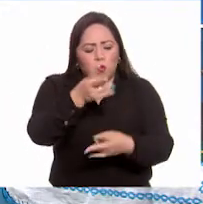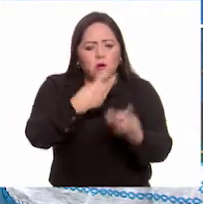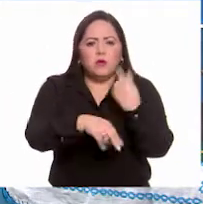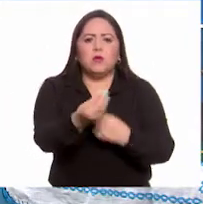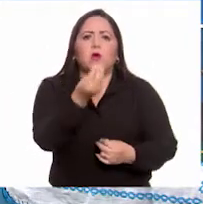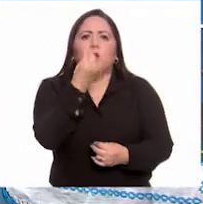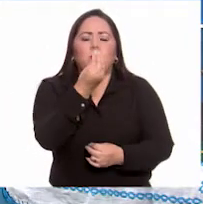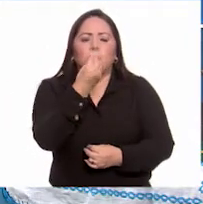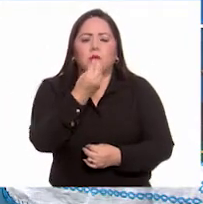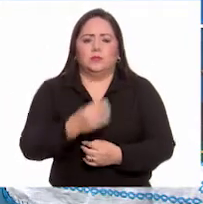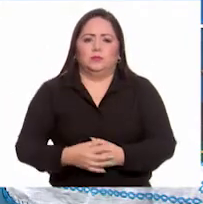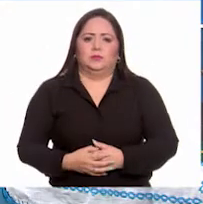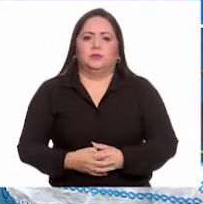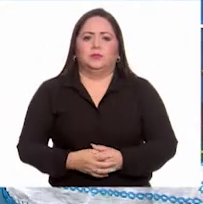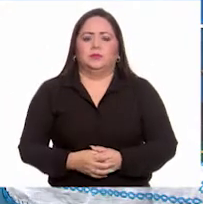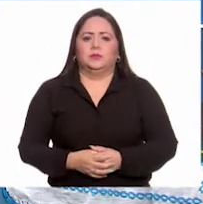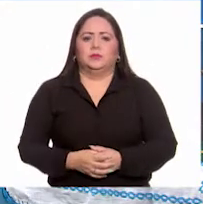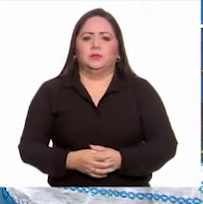alimentos.